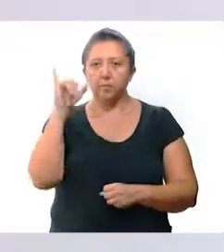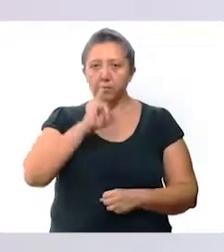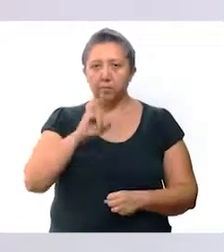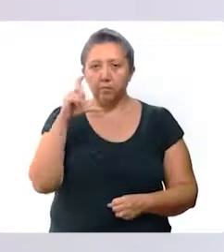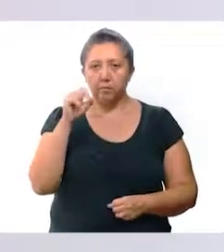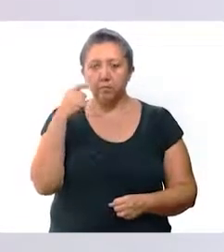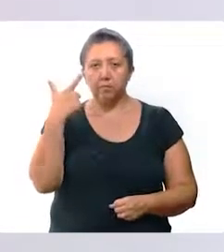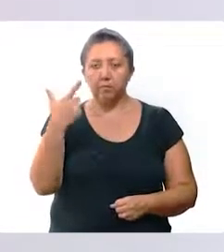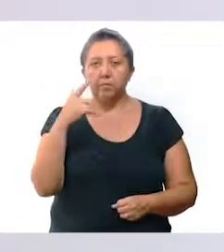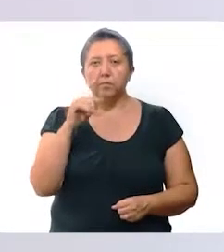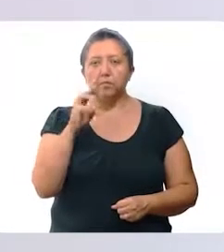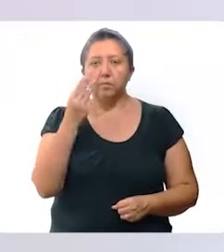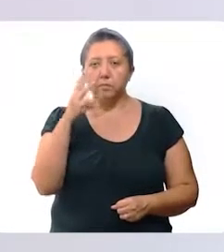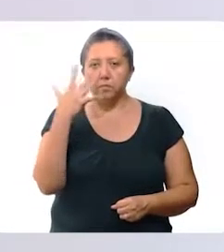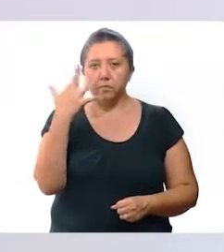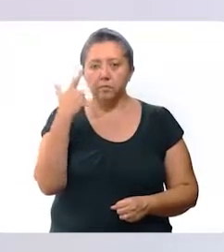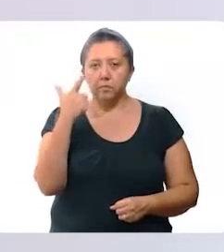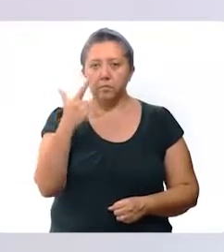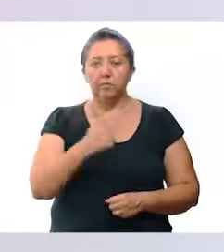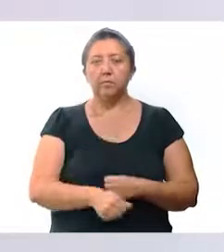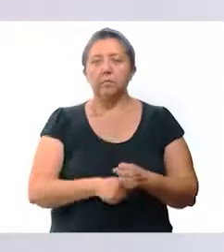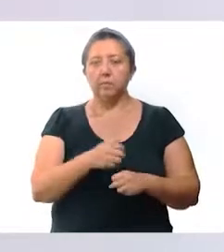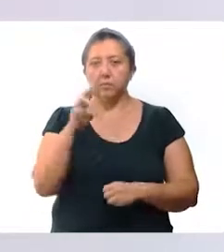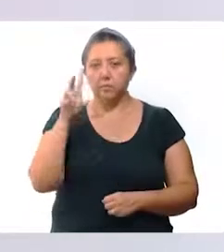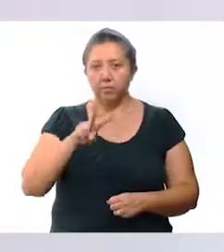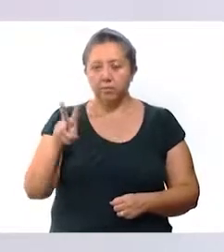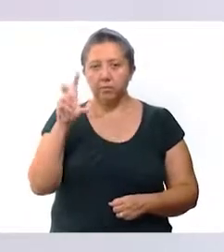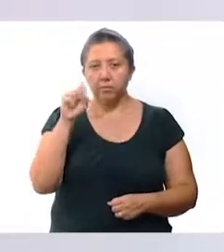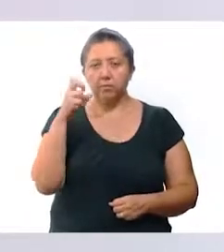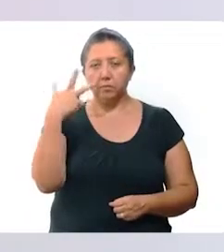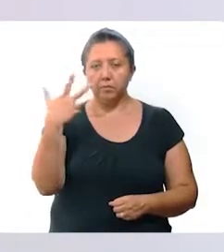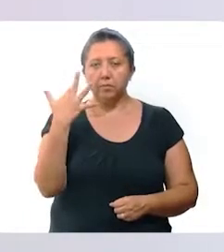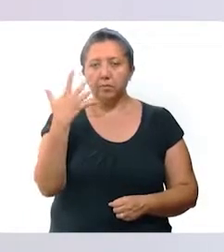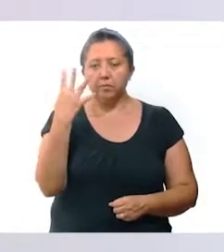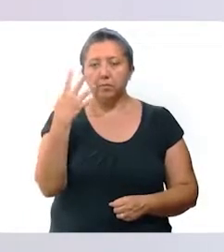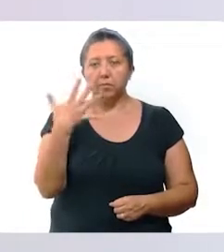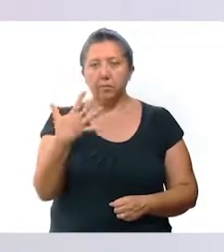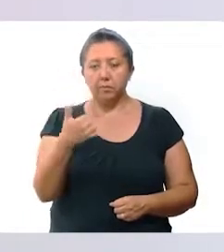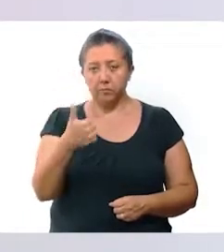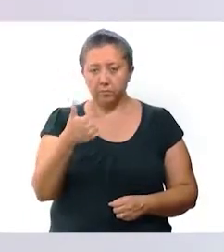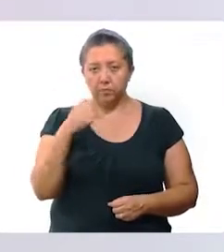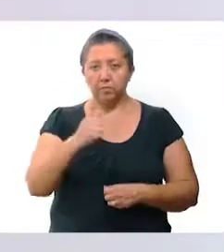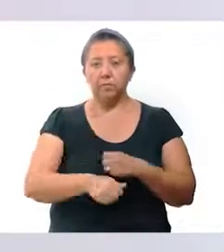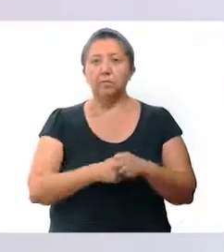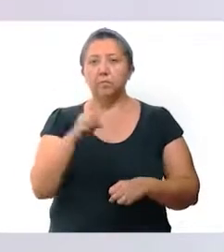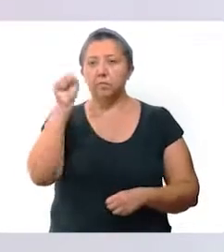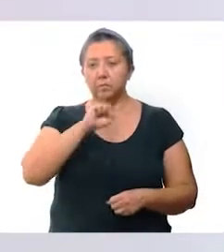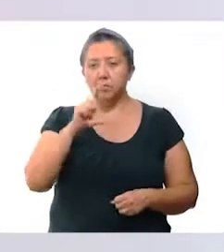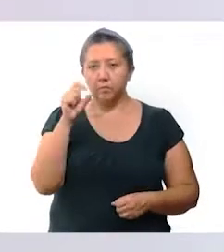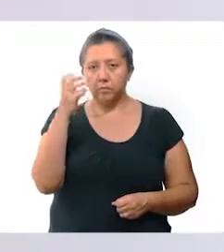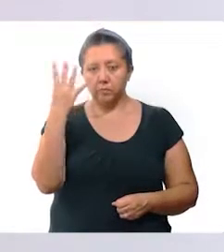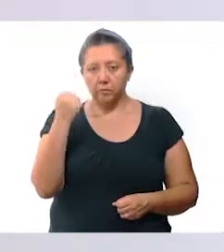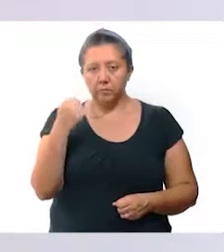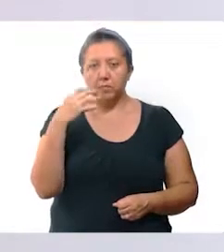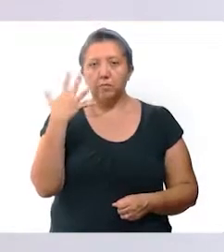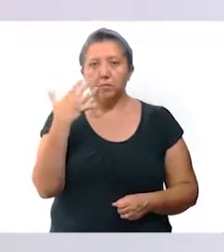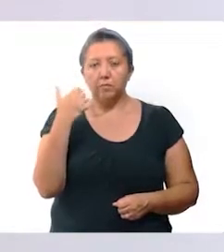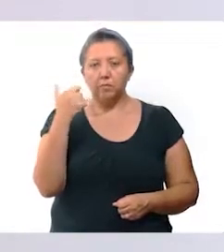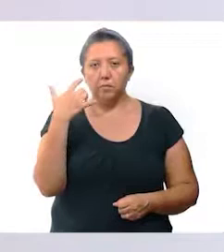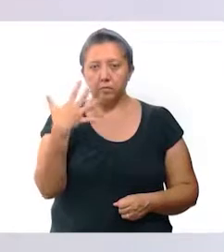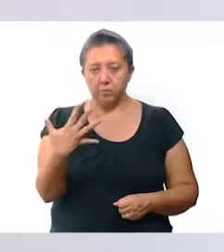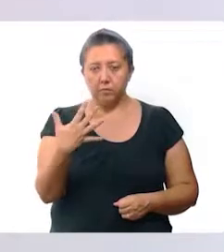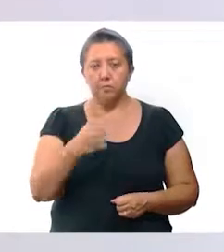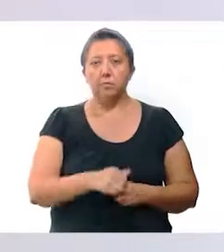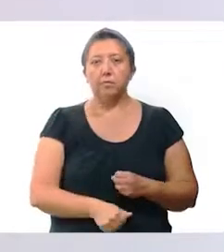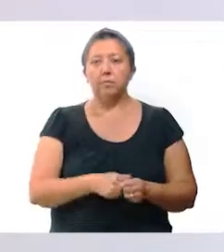jueves 27 de mayo a los de 57 años, viernes 28 de mayo a los de 56 años, sábado 29 de mayo a los de